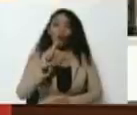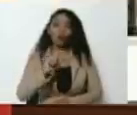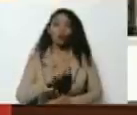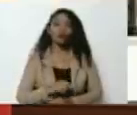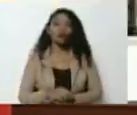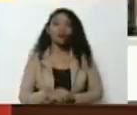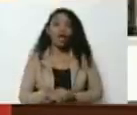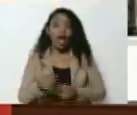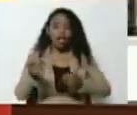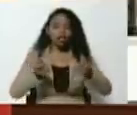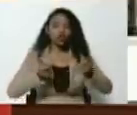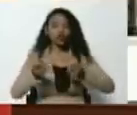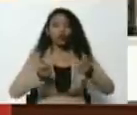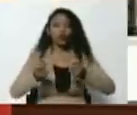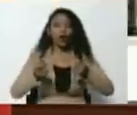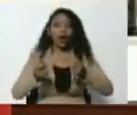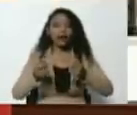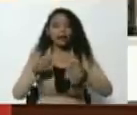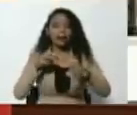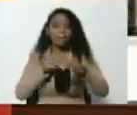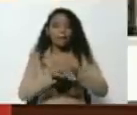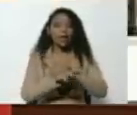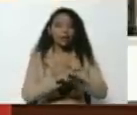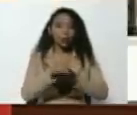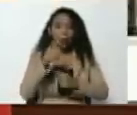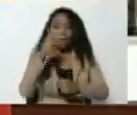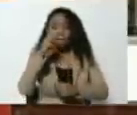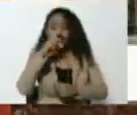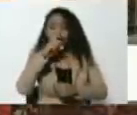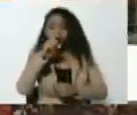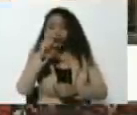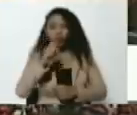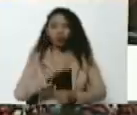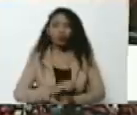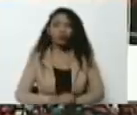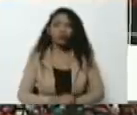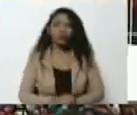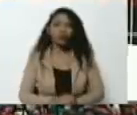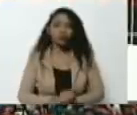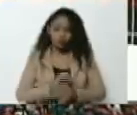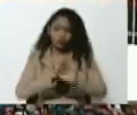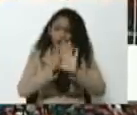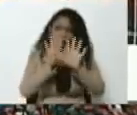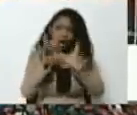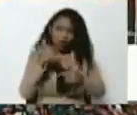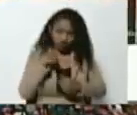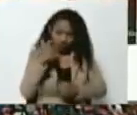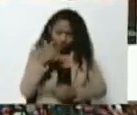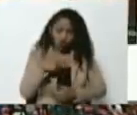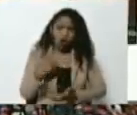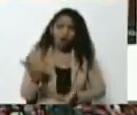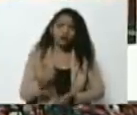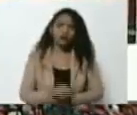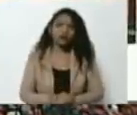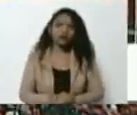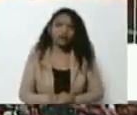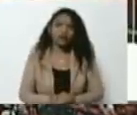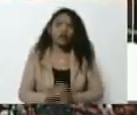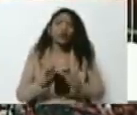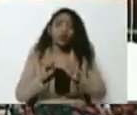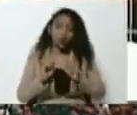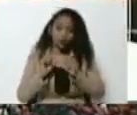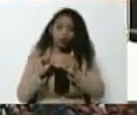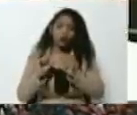El chofer de Metrobús, Maduro, claro que lo soy, sigo